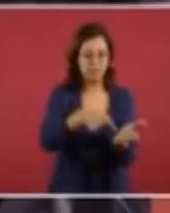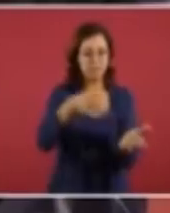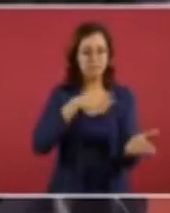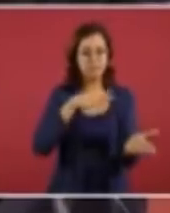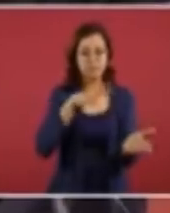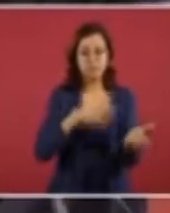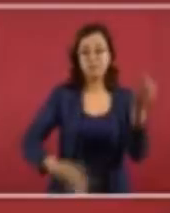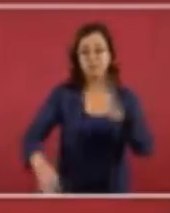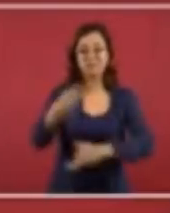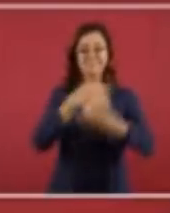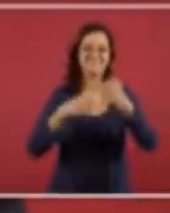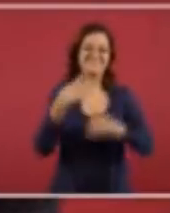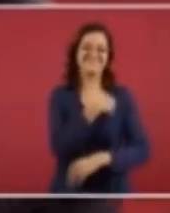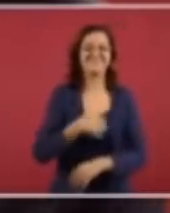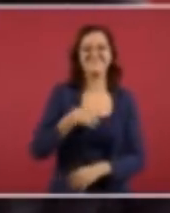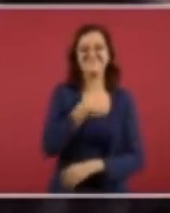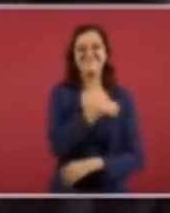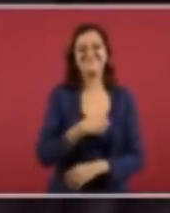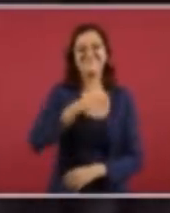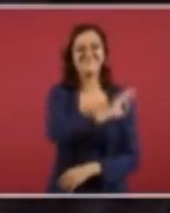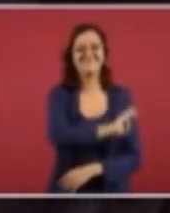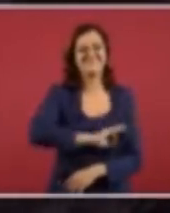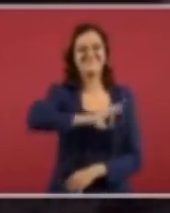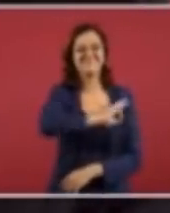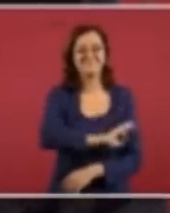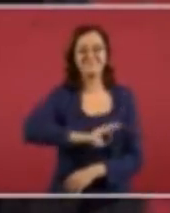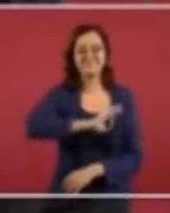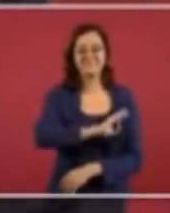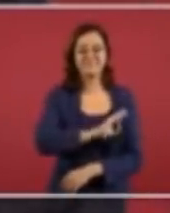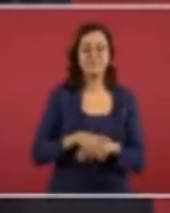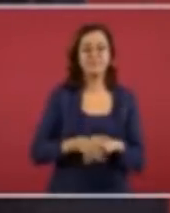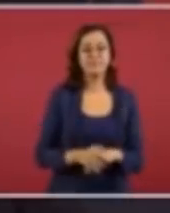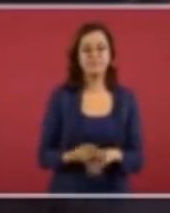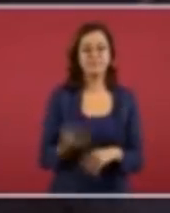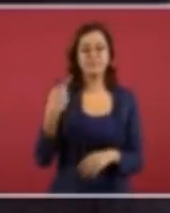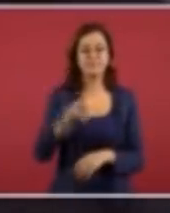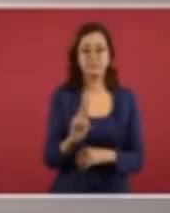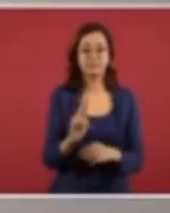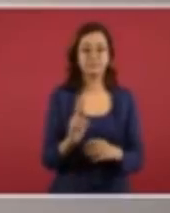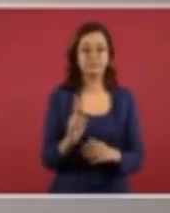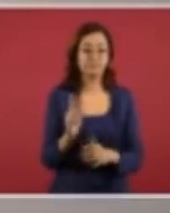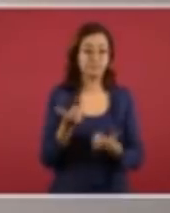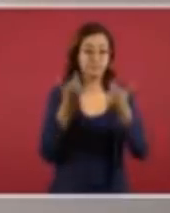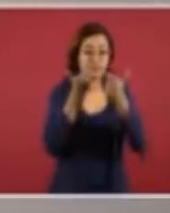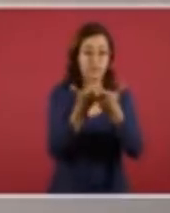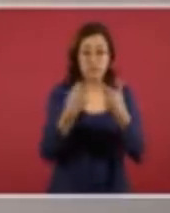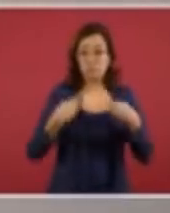y todos estaban contentos, todos estaban felices, nada más que no les llegaba nada al pueblo.